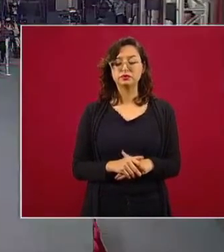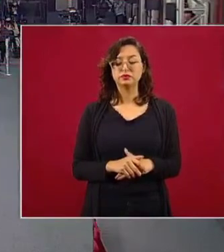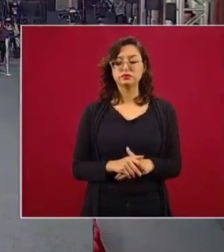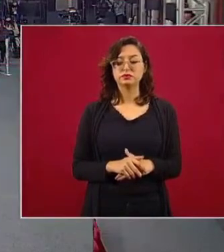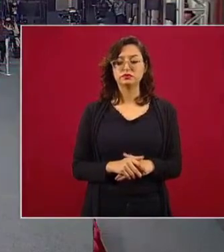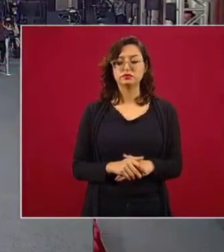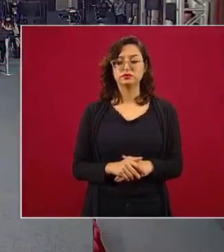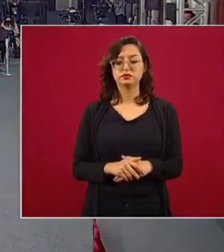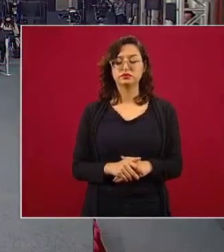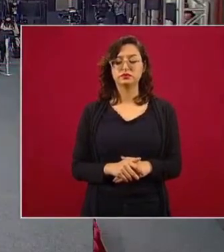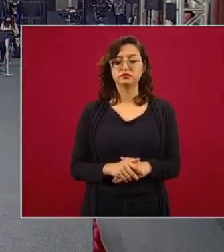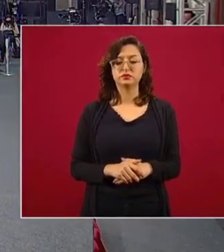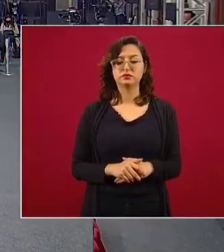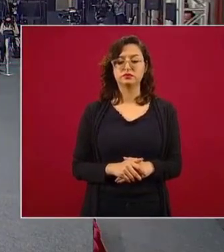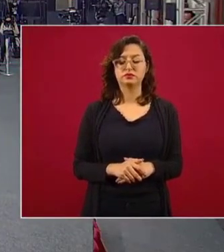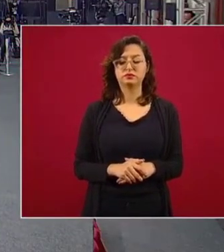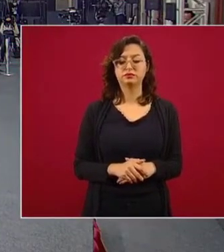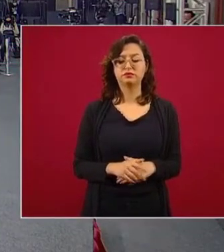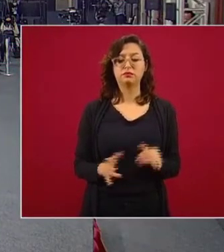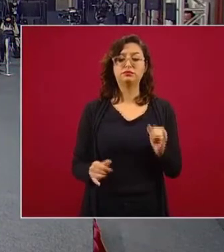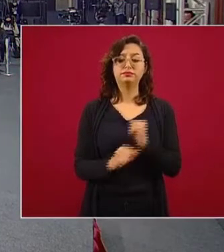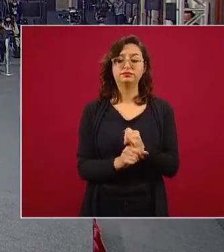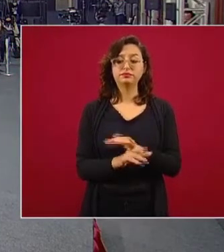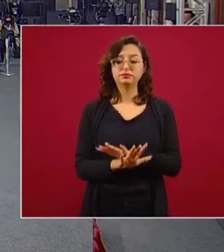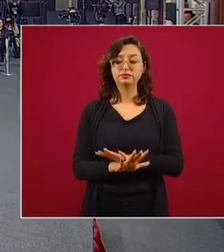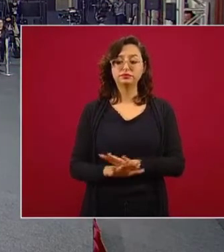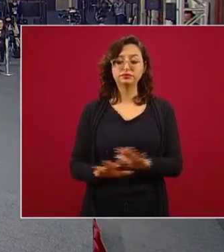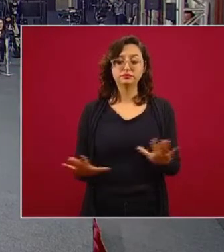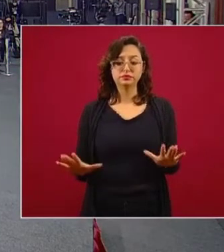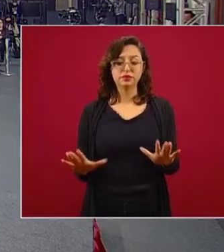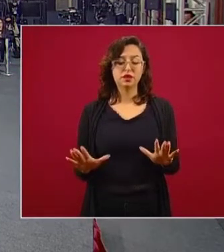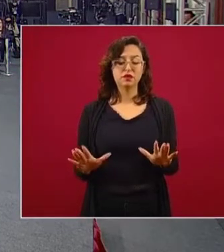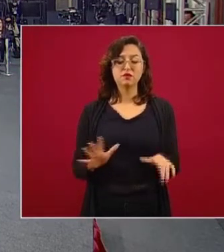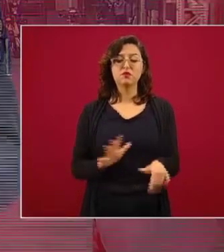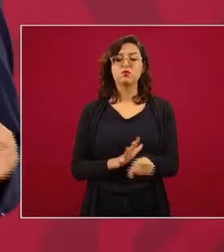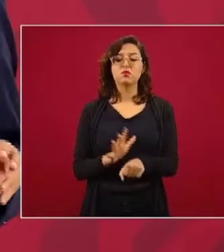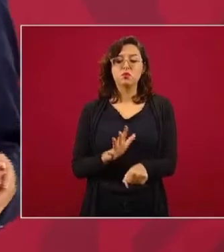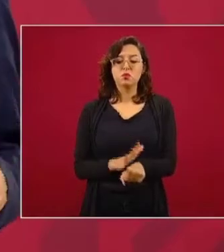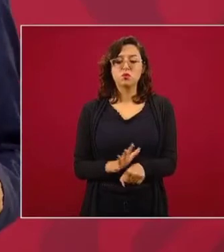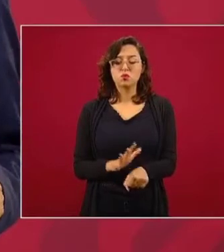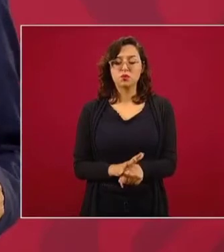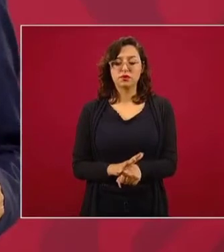el informe que se tuvo es que no estaba